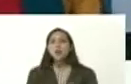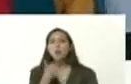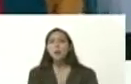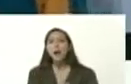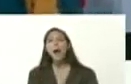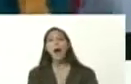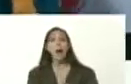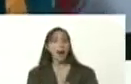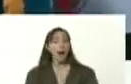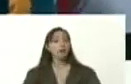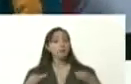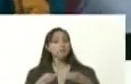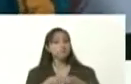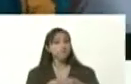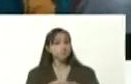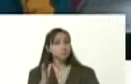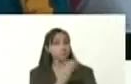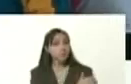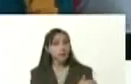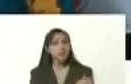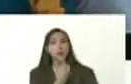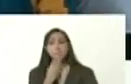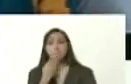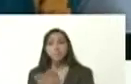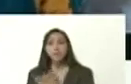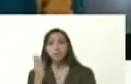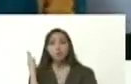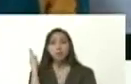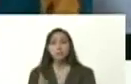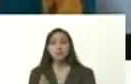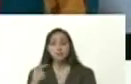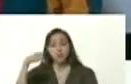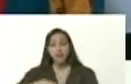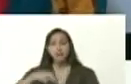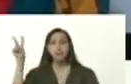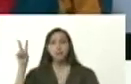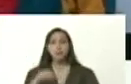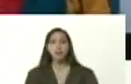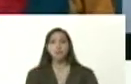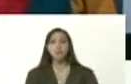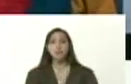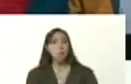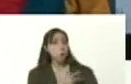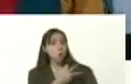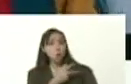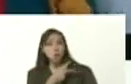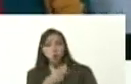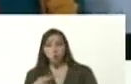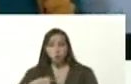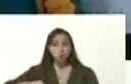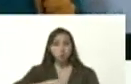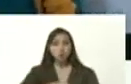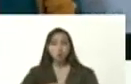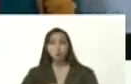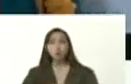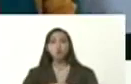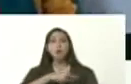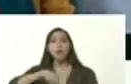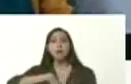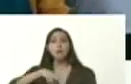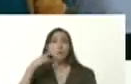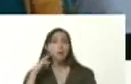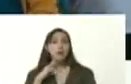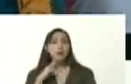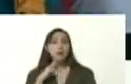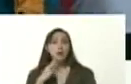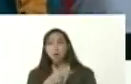que han pedido sanciones contra nuestro país. No es la revolución bolivariana, no es Nicolás Maduro,